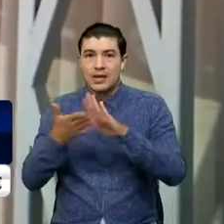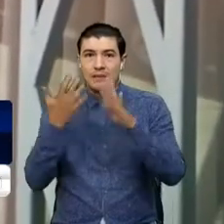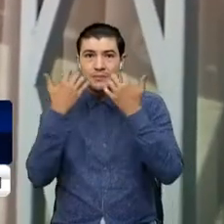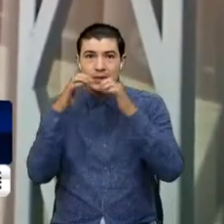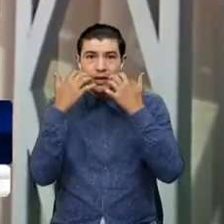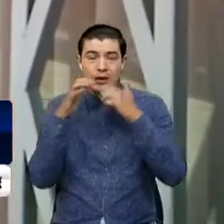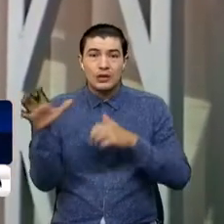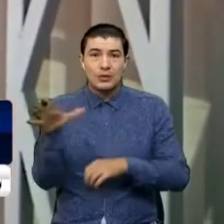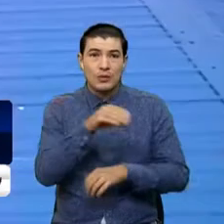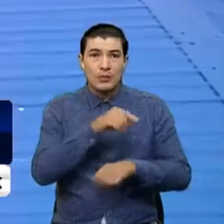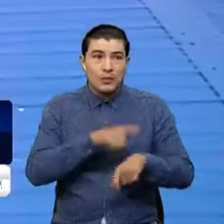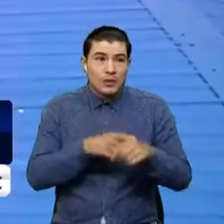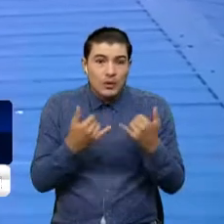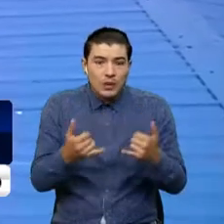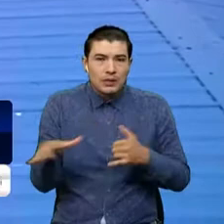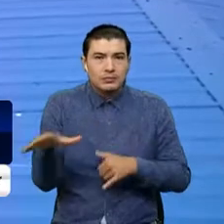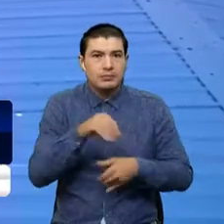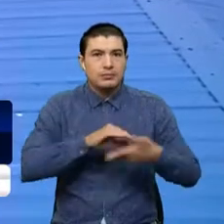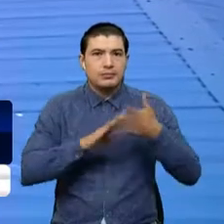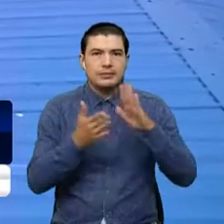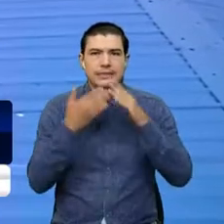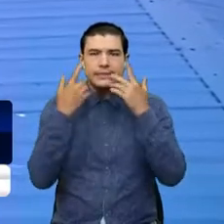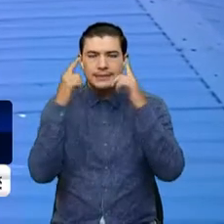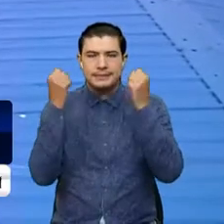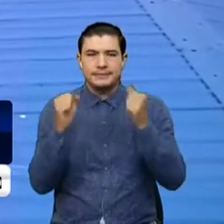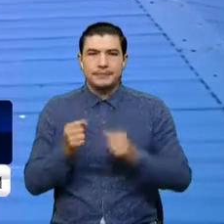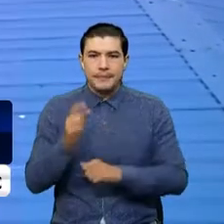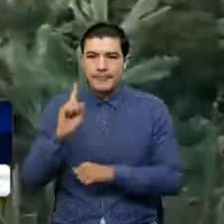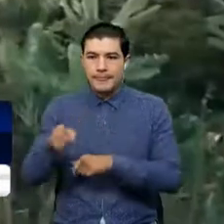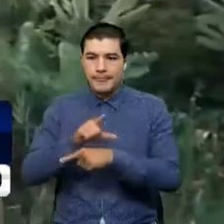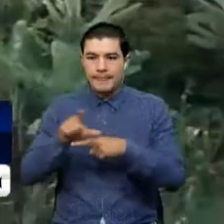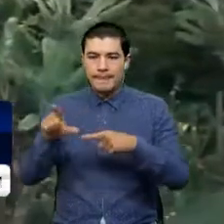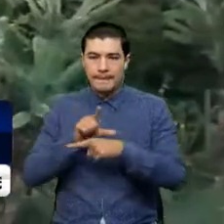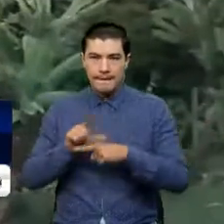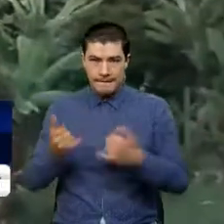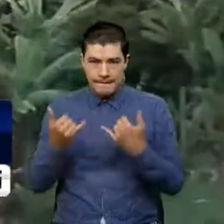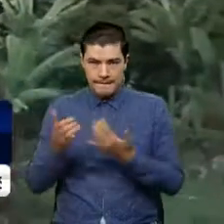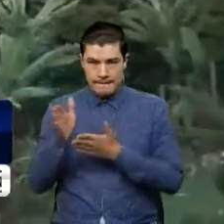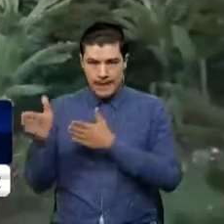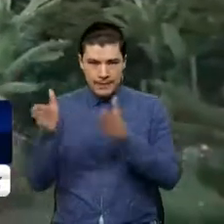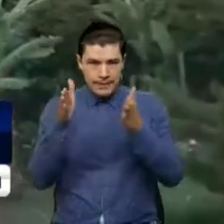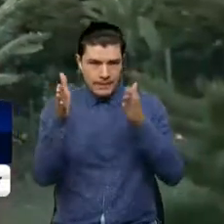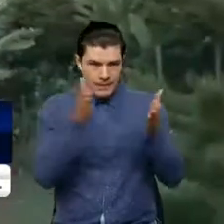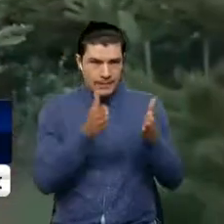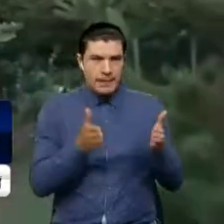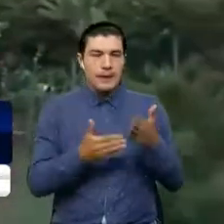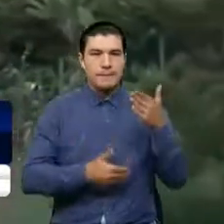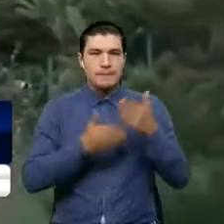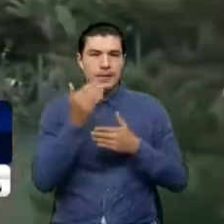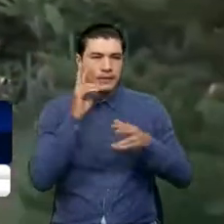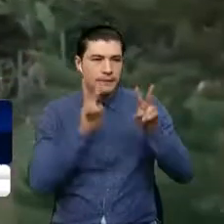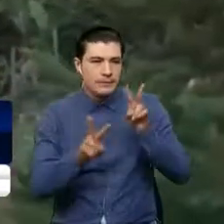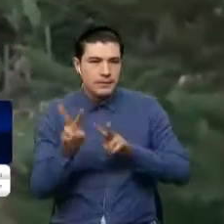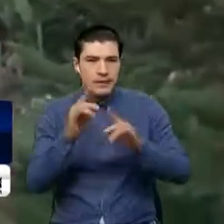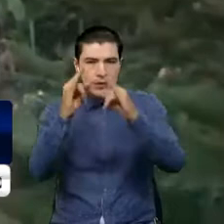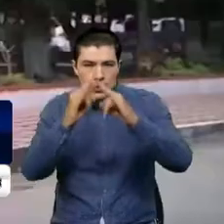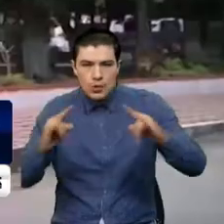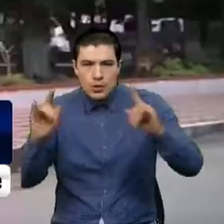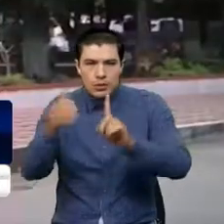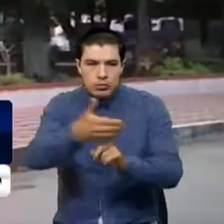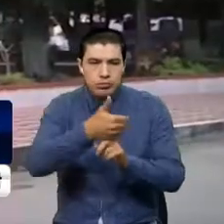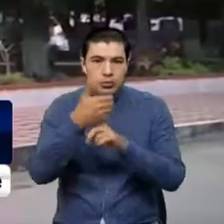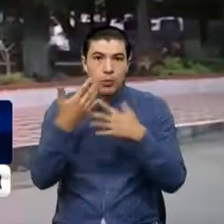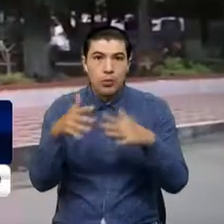atemorizadas en este momento durante esta semana se harán visitas periódicas a los refugios humanitarios que fueron instalados durante las últimas semanas y que sobrepasan los